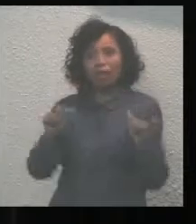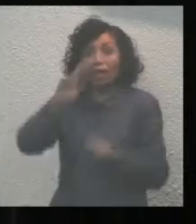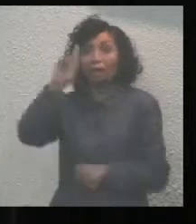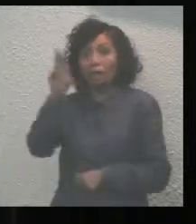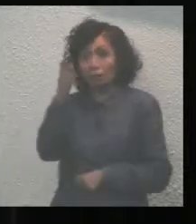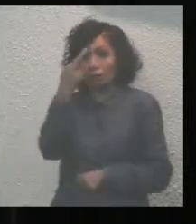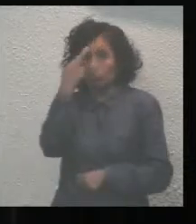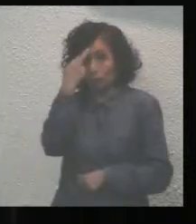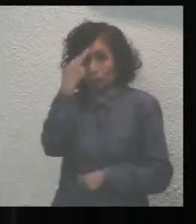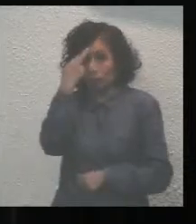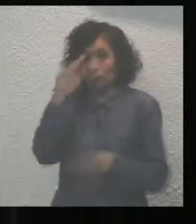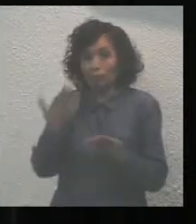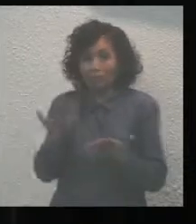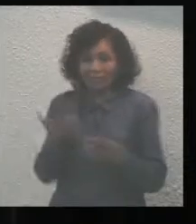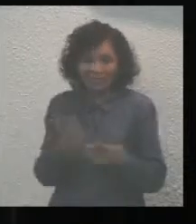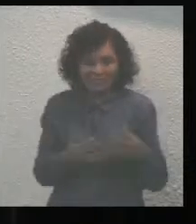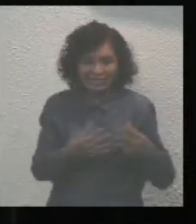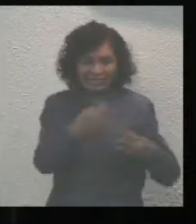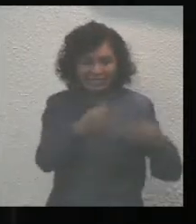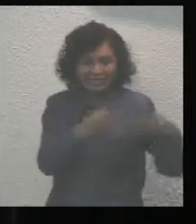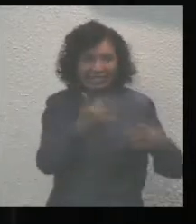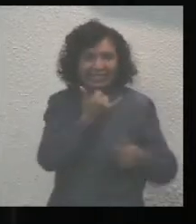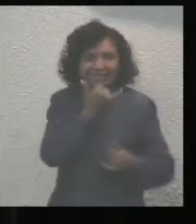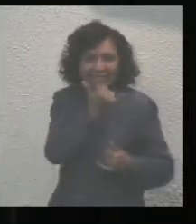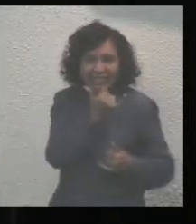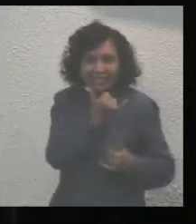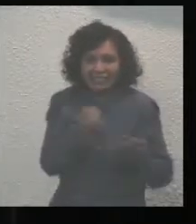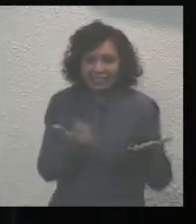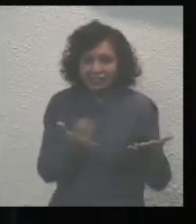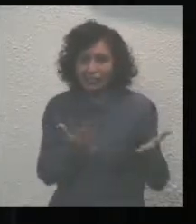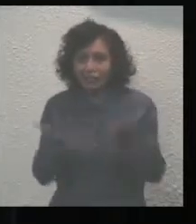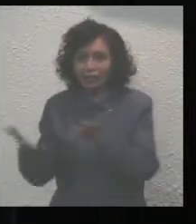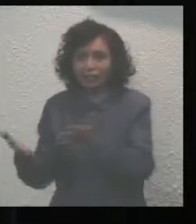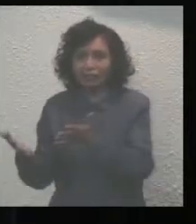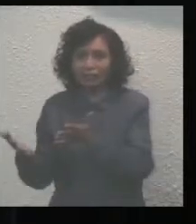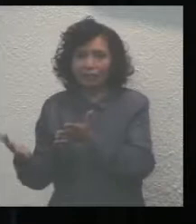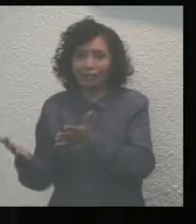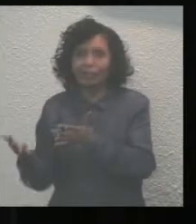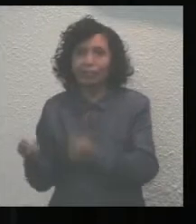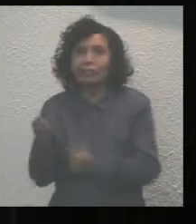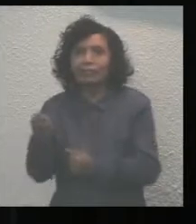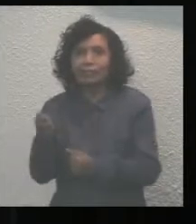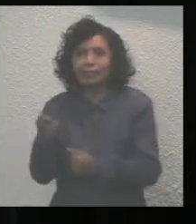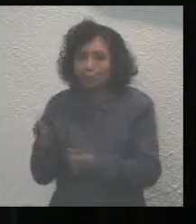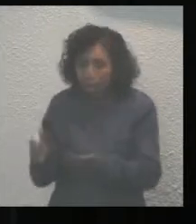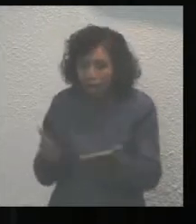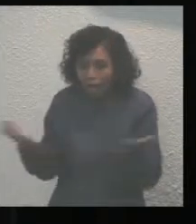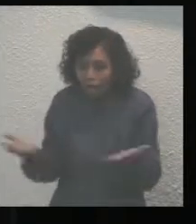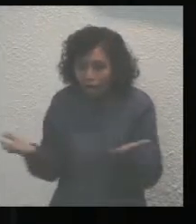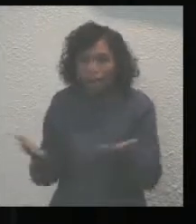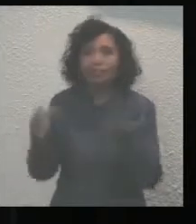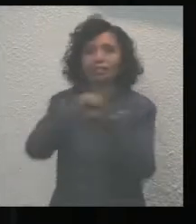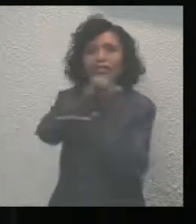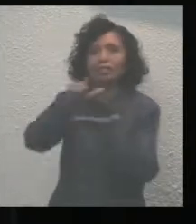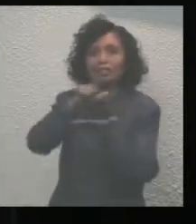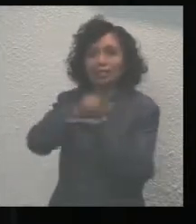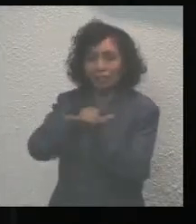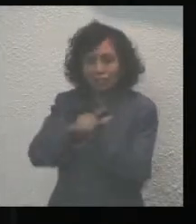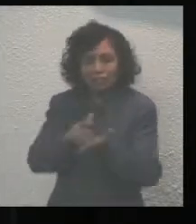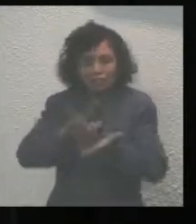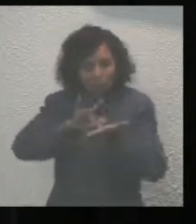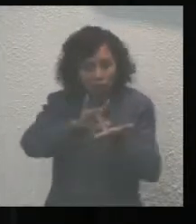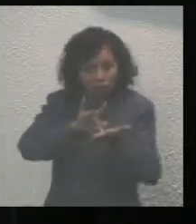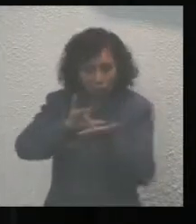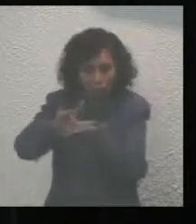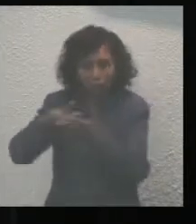que el rol del Poder Ejecutivo es ser el contrapeso al Ejecutivo, es promover leyes en favor de la ciudadanía,